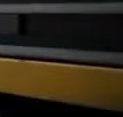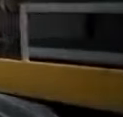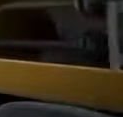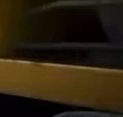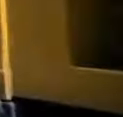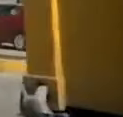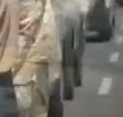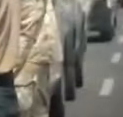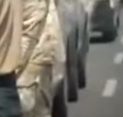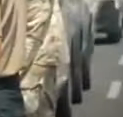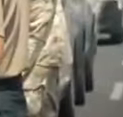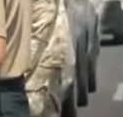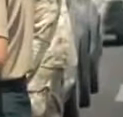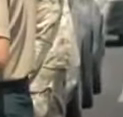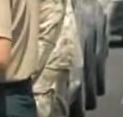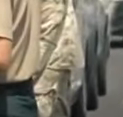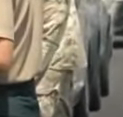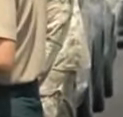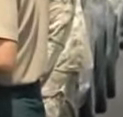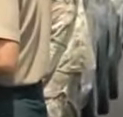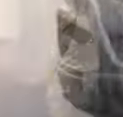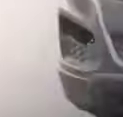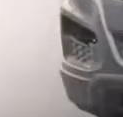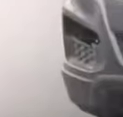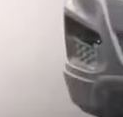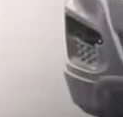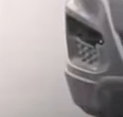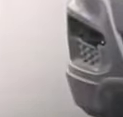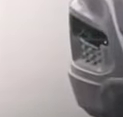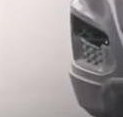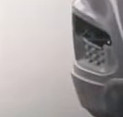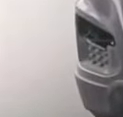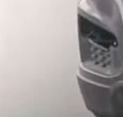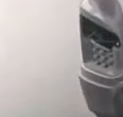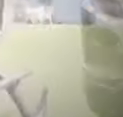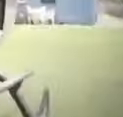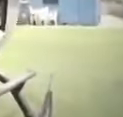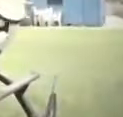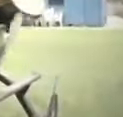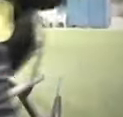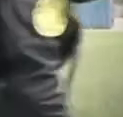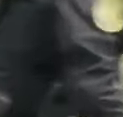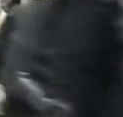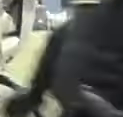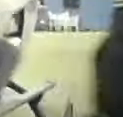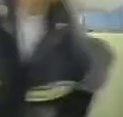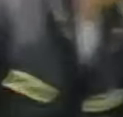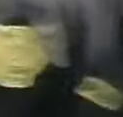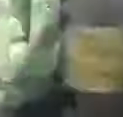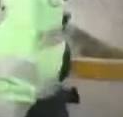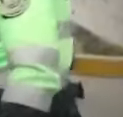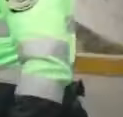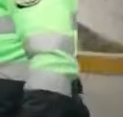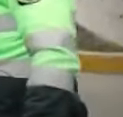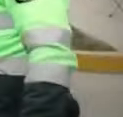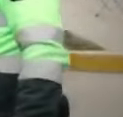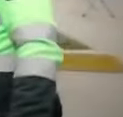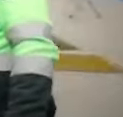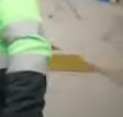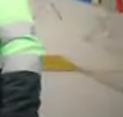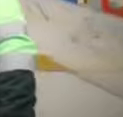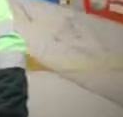Los retos que ha traído la pandemia son sin duda enormes, pero su tamaño no supera el compromiso, el coraje y la vocación